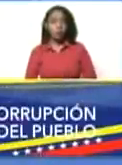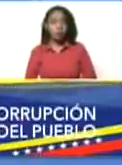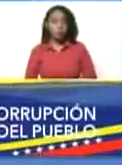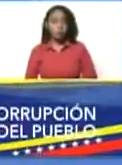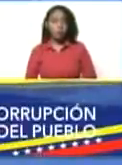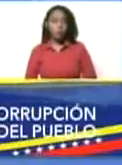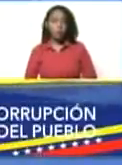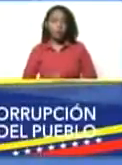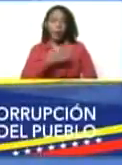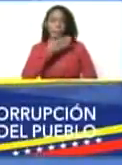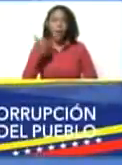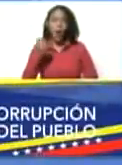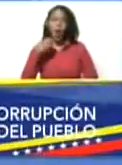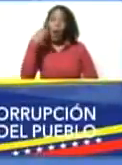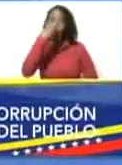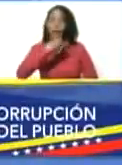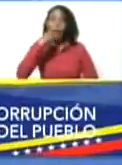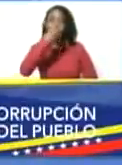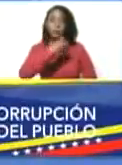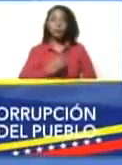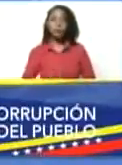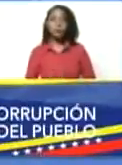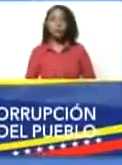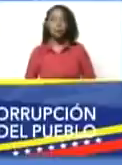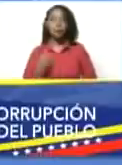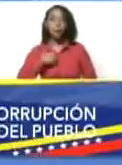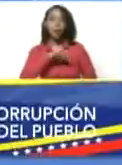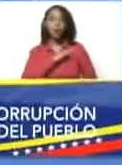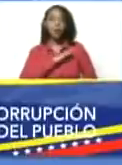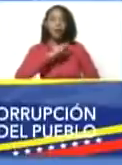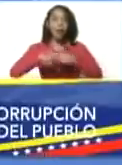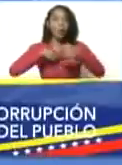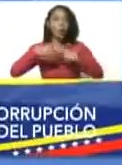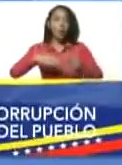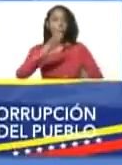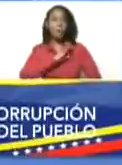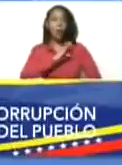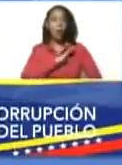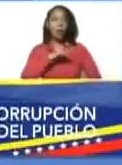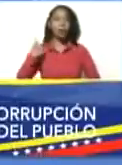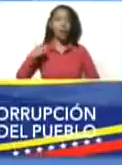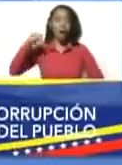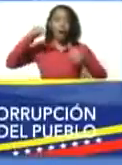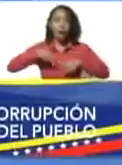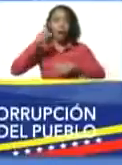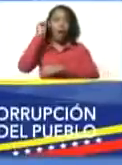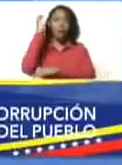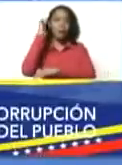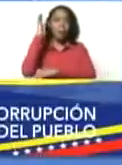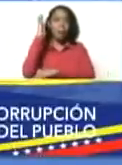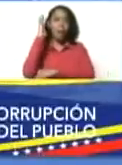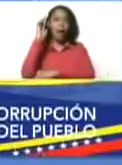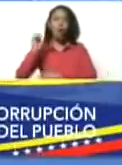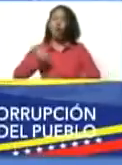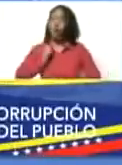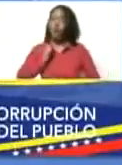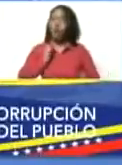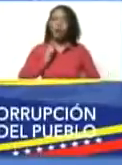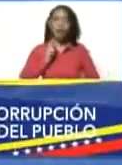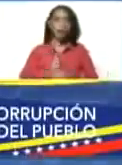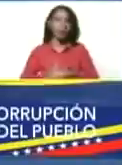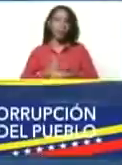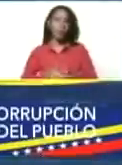el mejor orador que nuestra revolución ha tenido en este Parlamento en cualquier etapa,